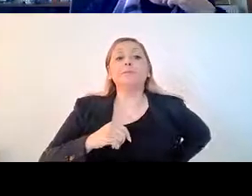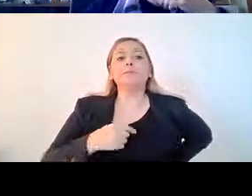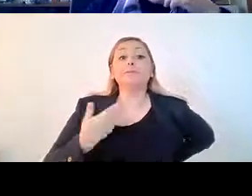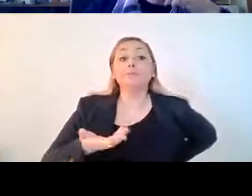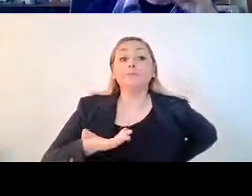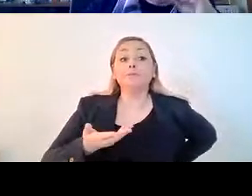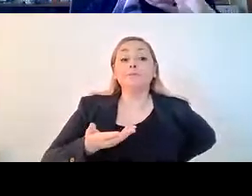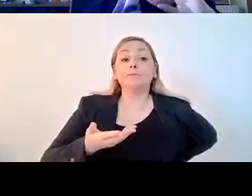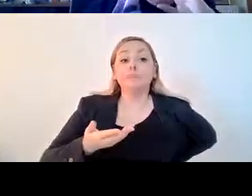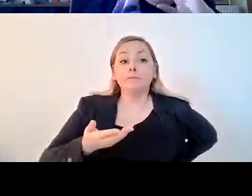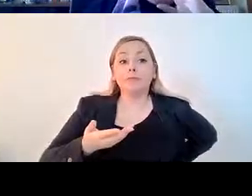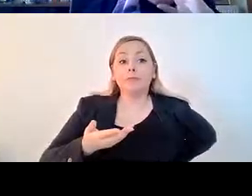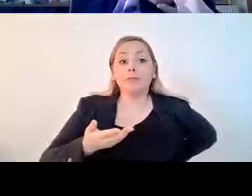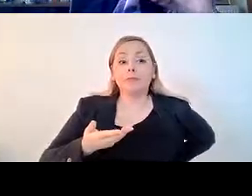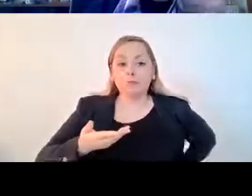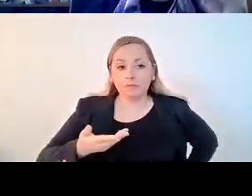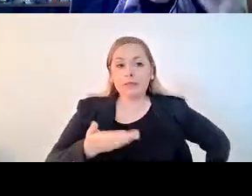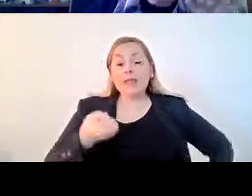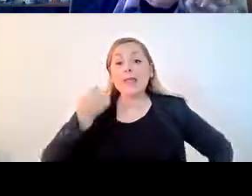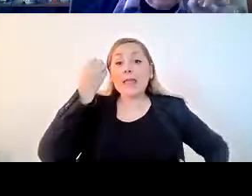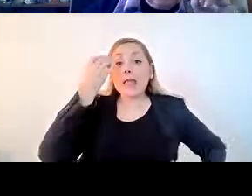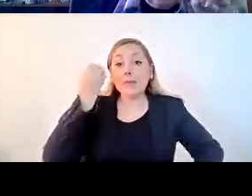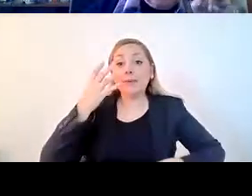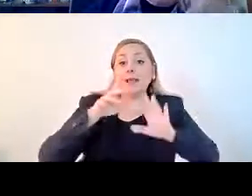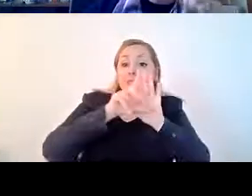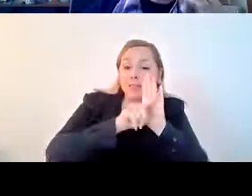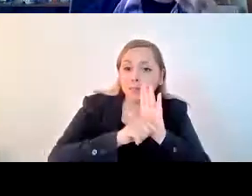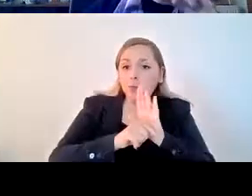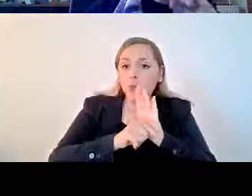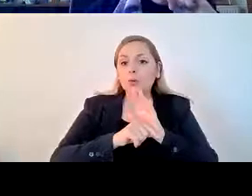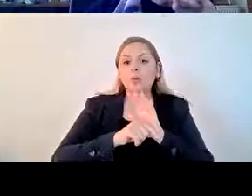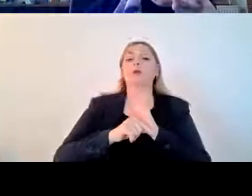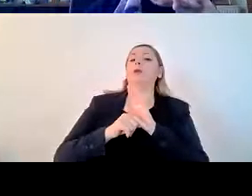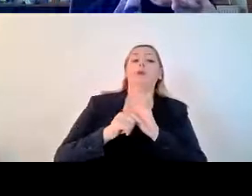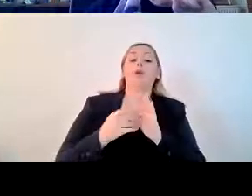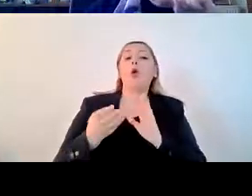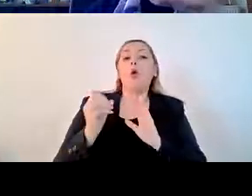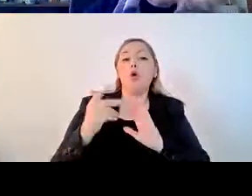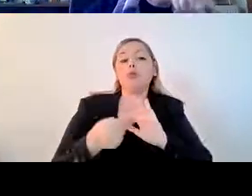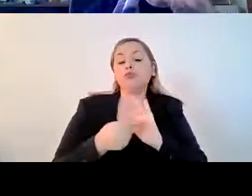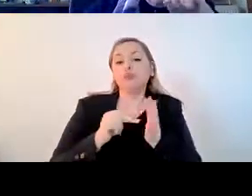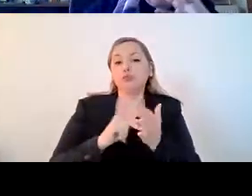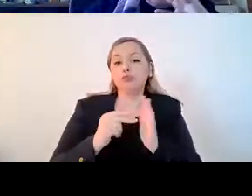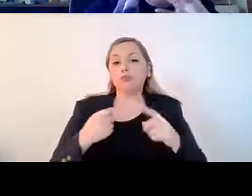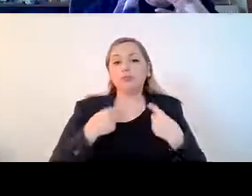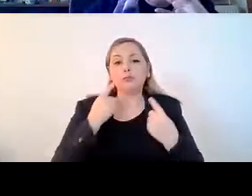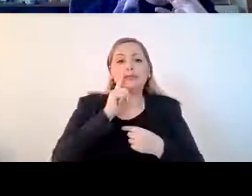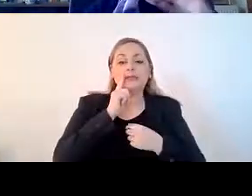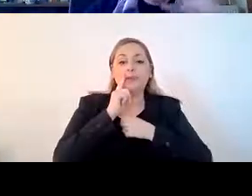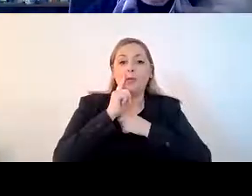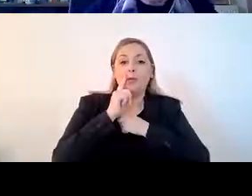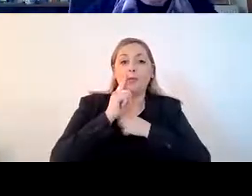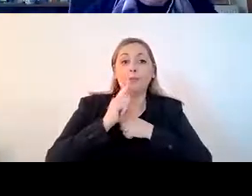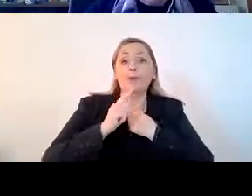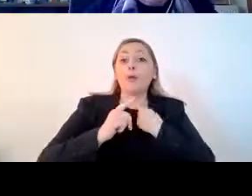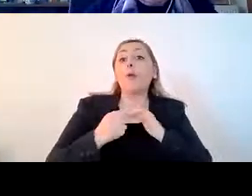Entonces, al haber un aprendizaje disminuido o defectuoso, íbamos a tener dificultades para